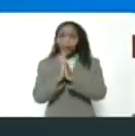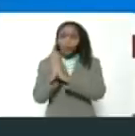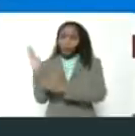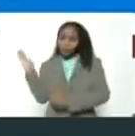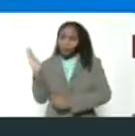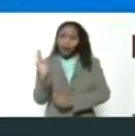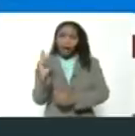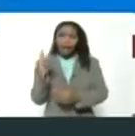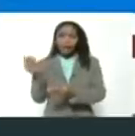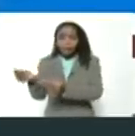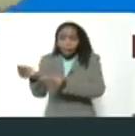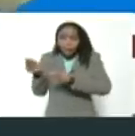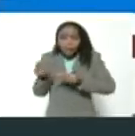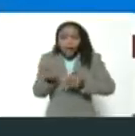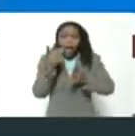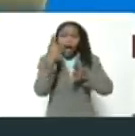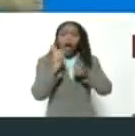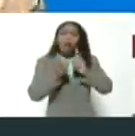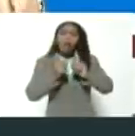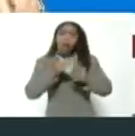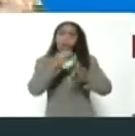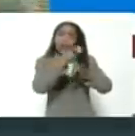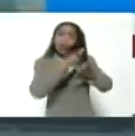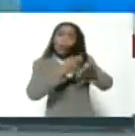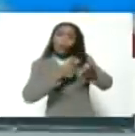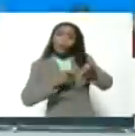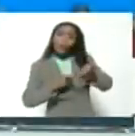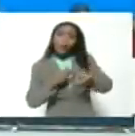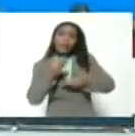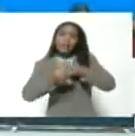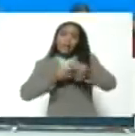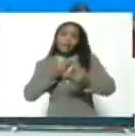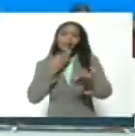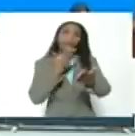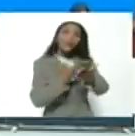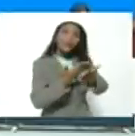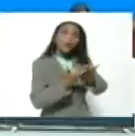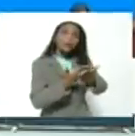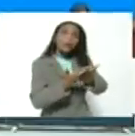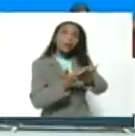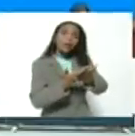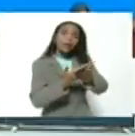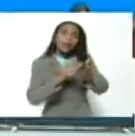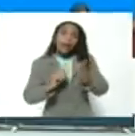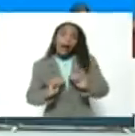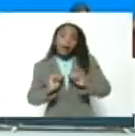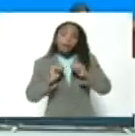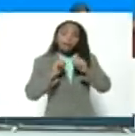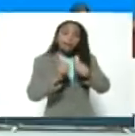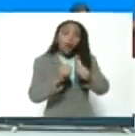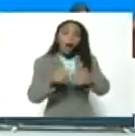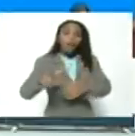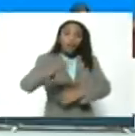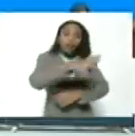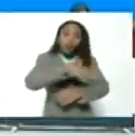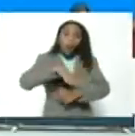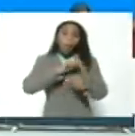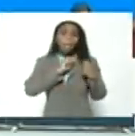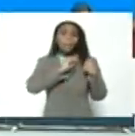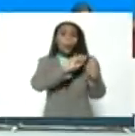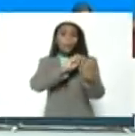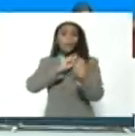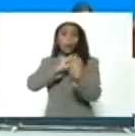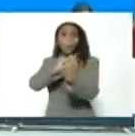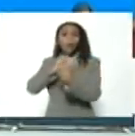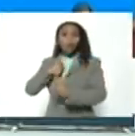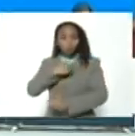Me tienen que entregar algunos documentos de lo que han sido las propuestas que han surgido en todos los debates.